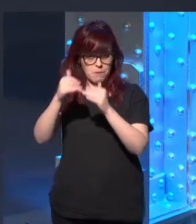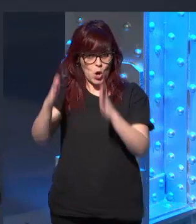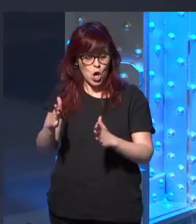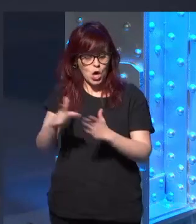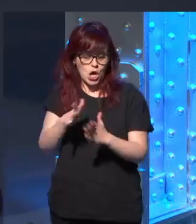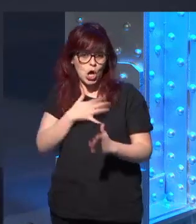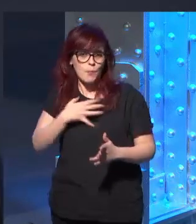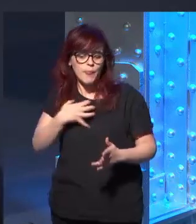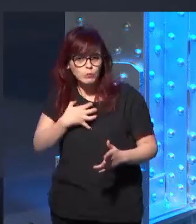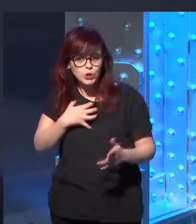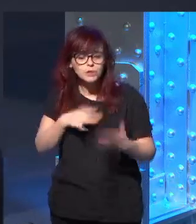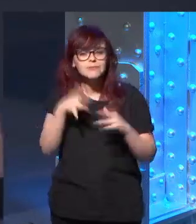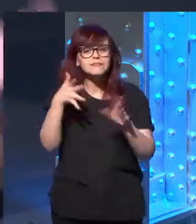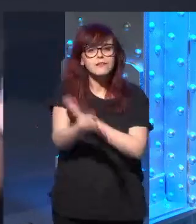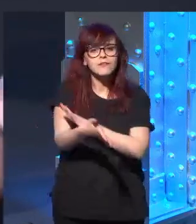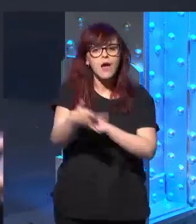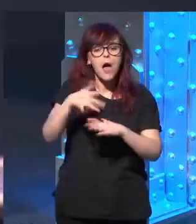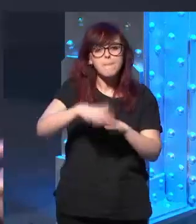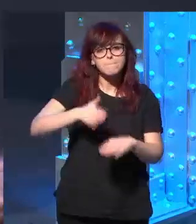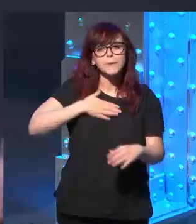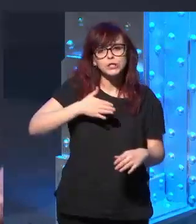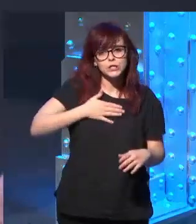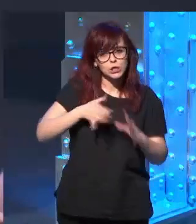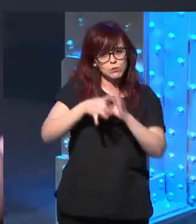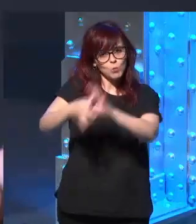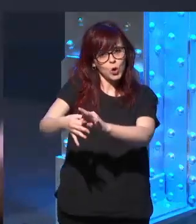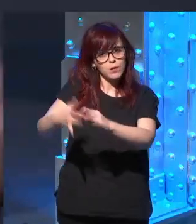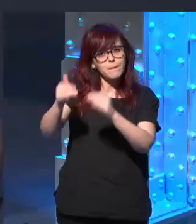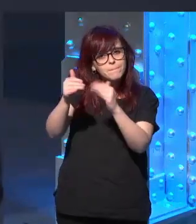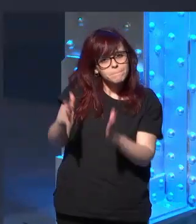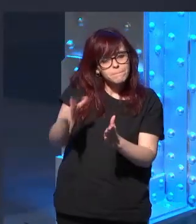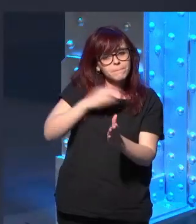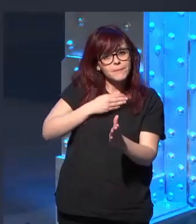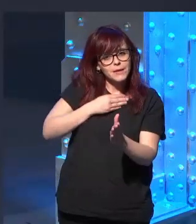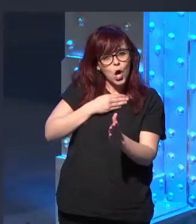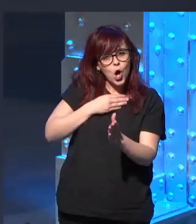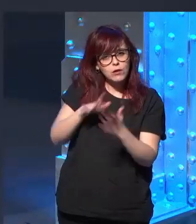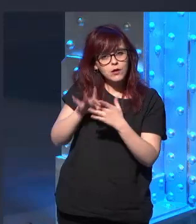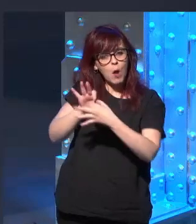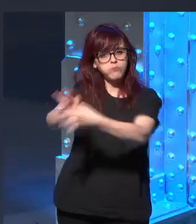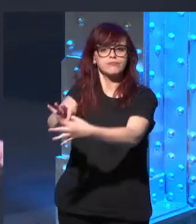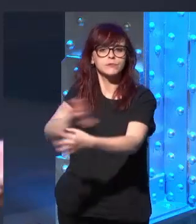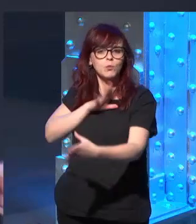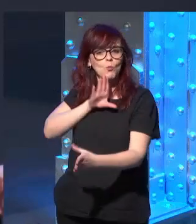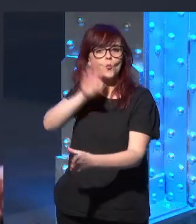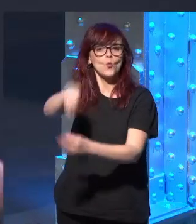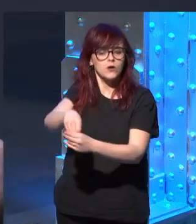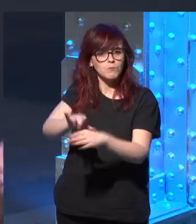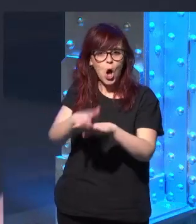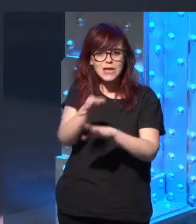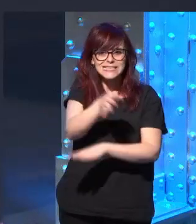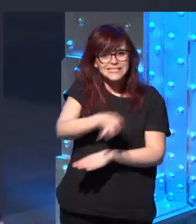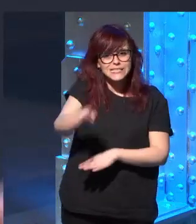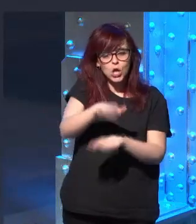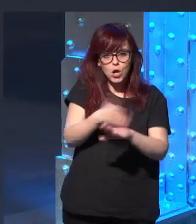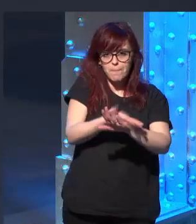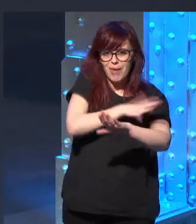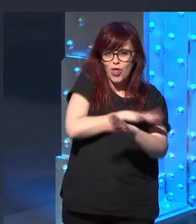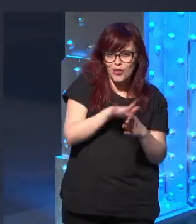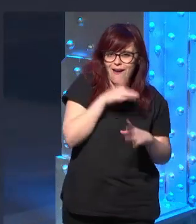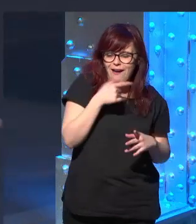es el concepto de que tú sientes que perteneces a un lugar y que, por lo tanto, ese lugar te pertenece a ti. Es un trocito de la isla, ¿no? Es un trocito de